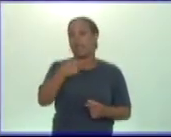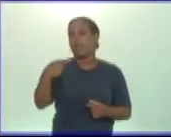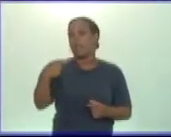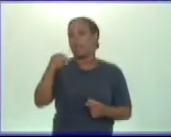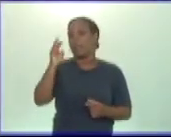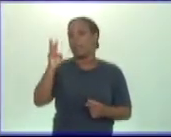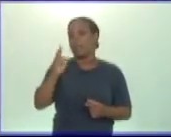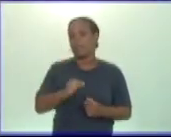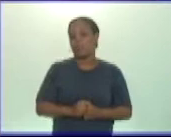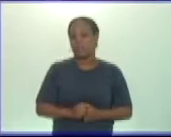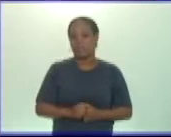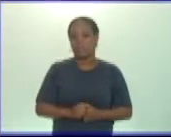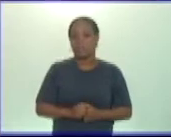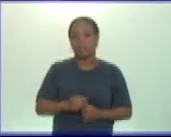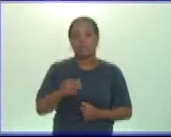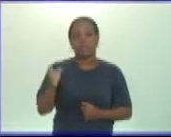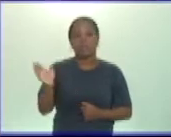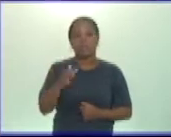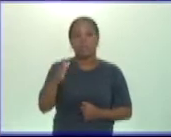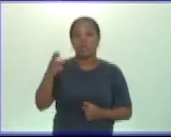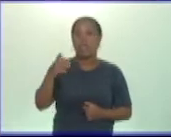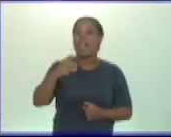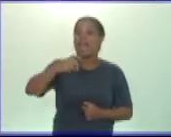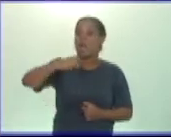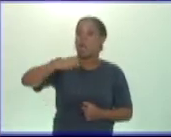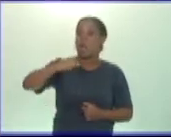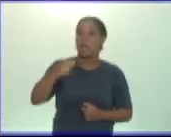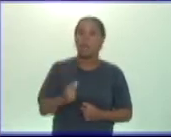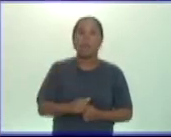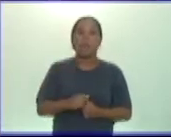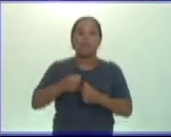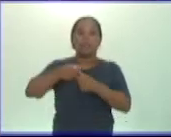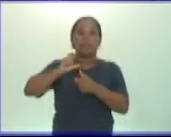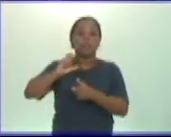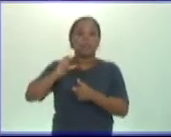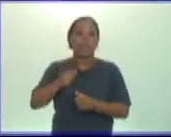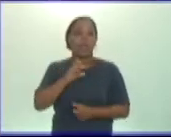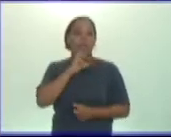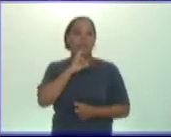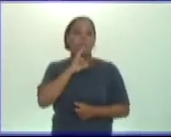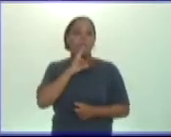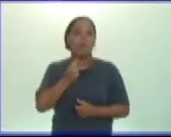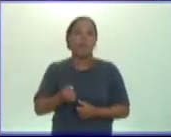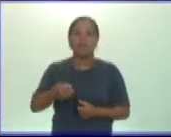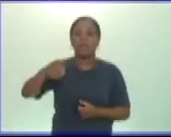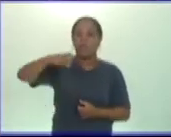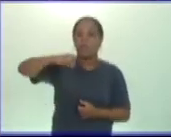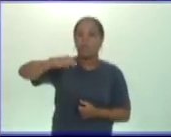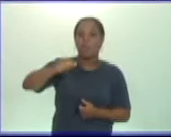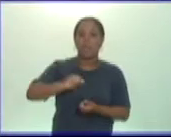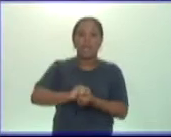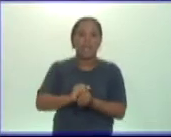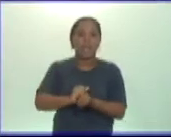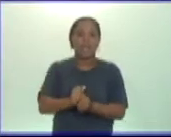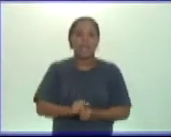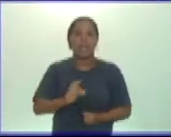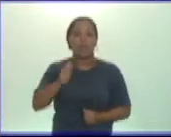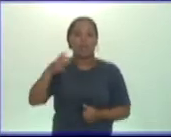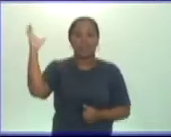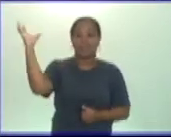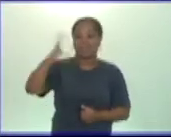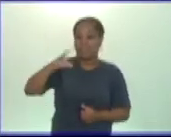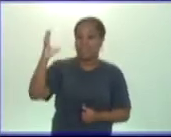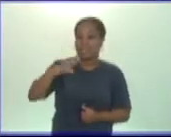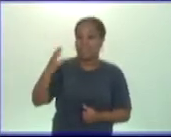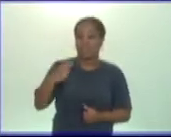encuentra la cola, el jugo de naranja. Es por ello entonces que cuando la lluvia ácida cae en el suelo ácido o